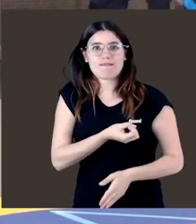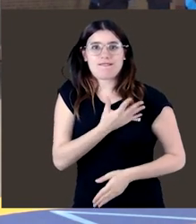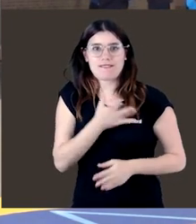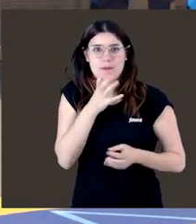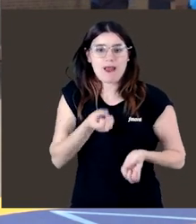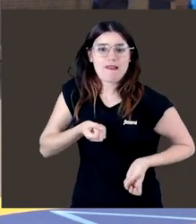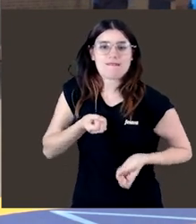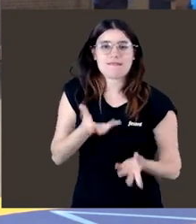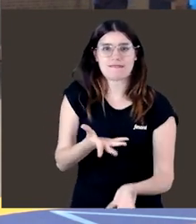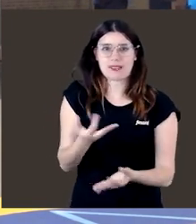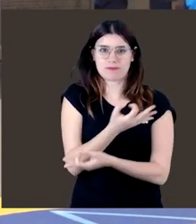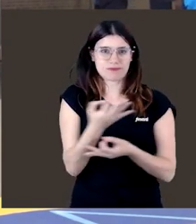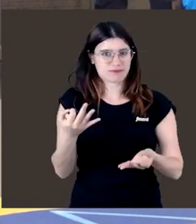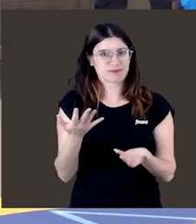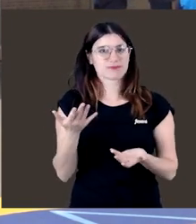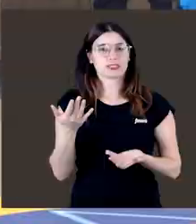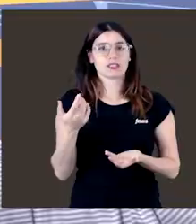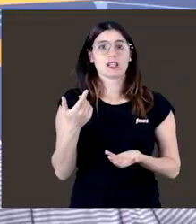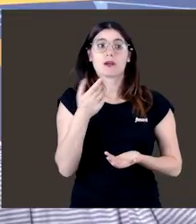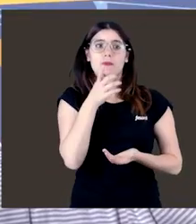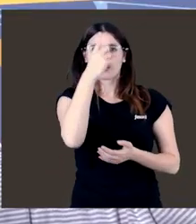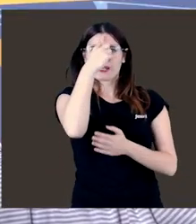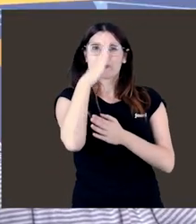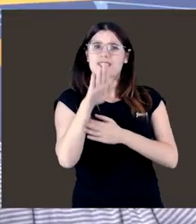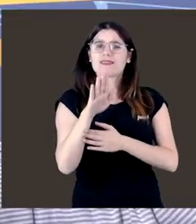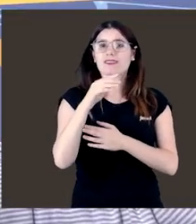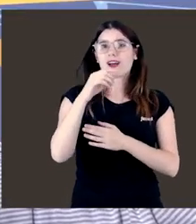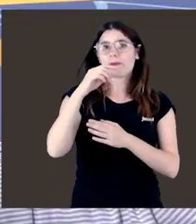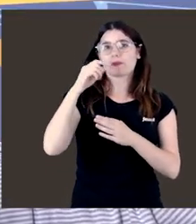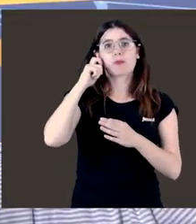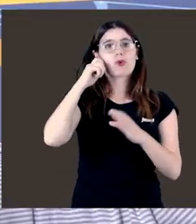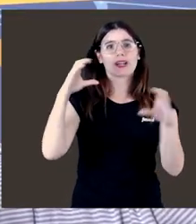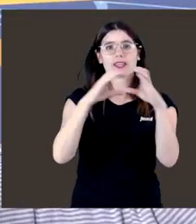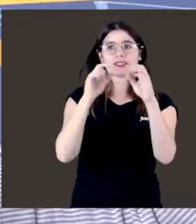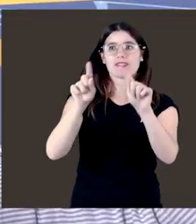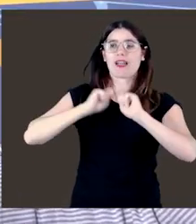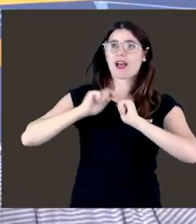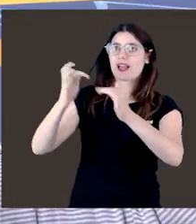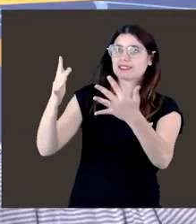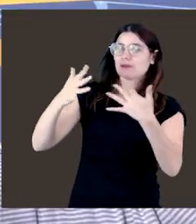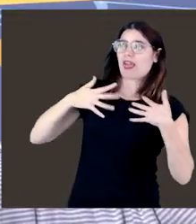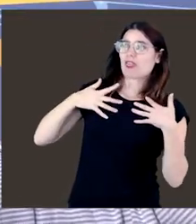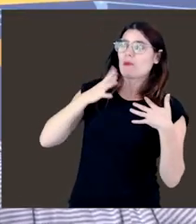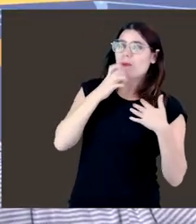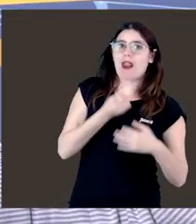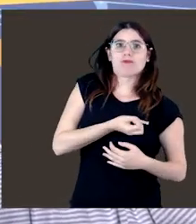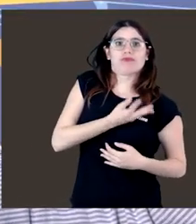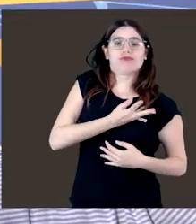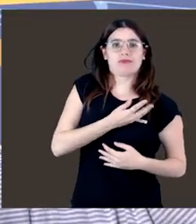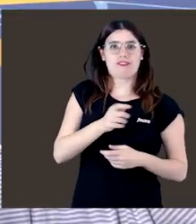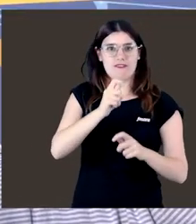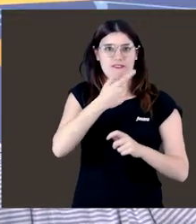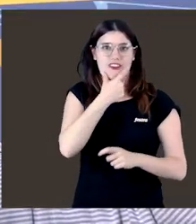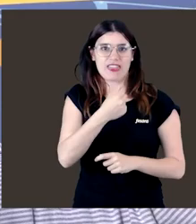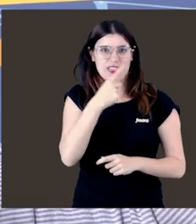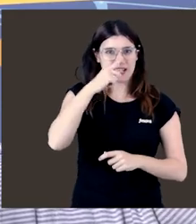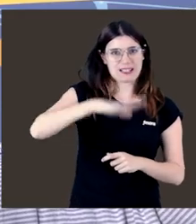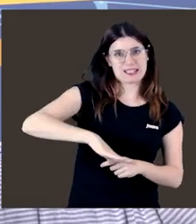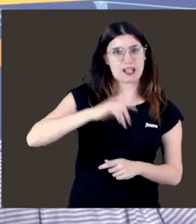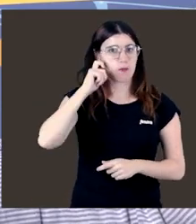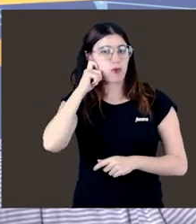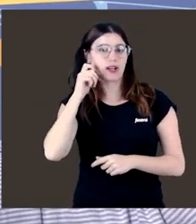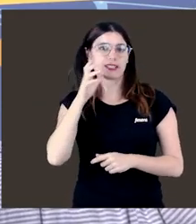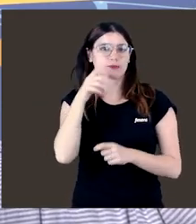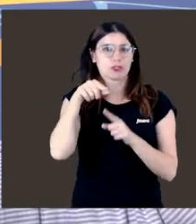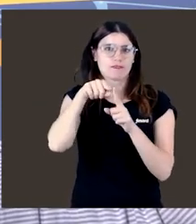además lo transmite muy bien. Representa a esa mujer científica inspiradora que puede despertar vocaciones en mujeres y niñas